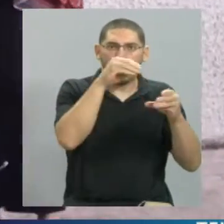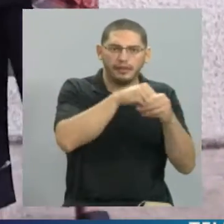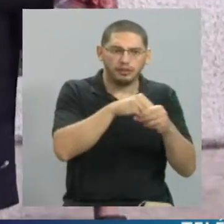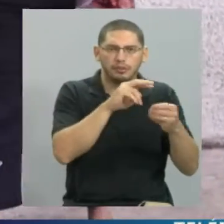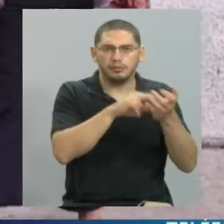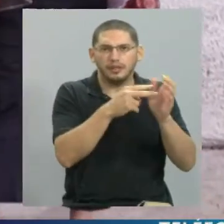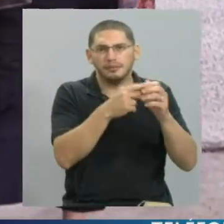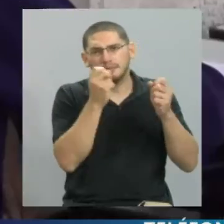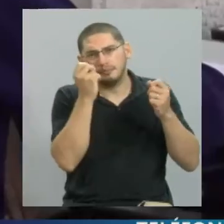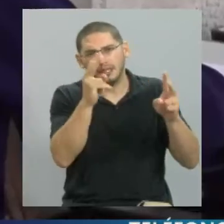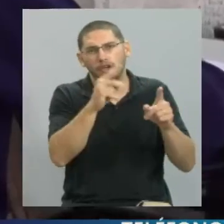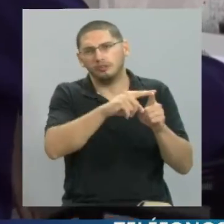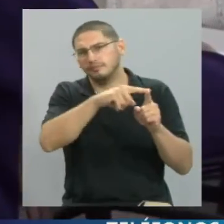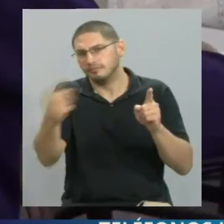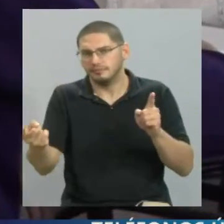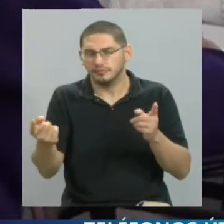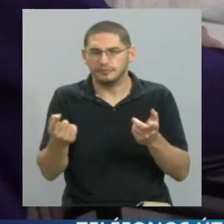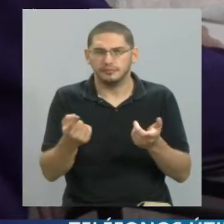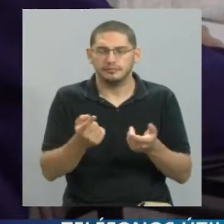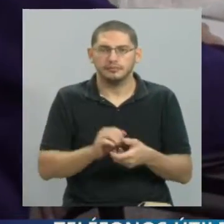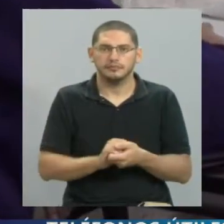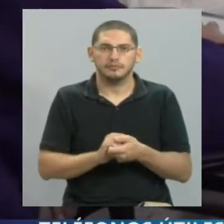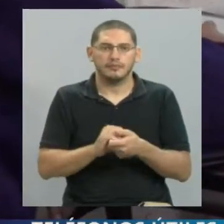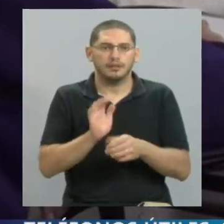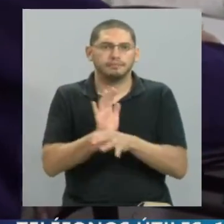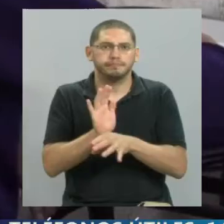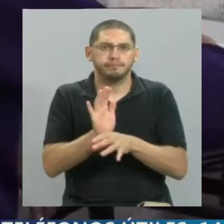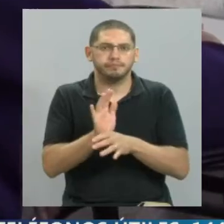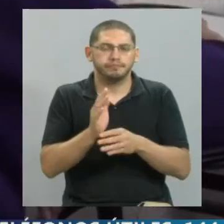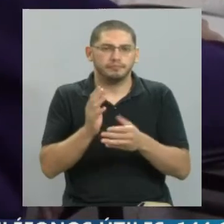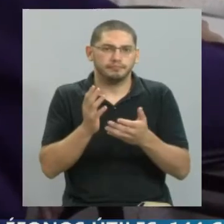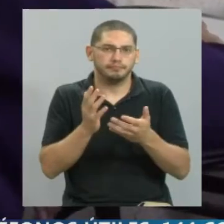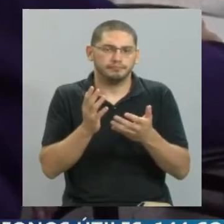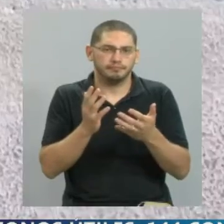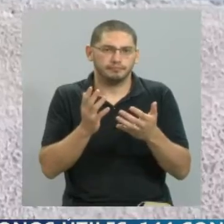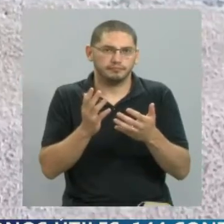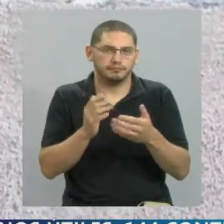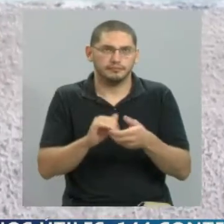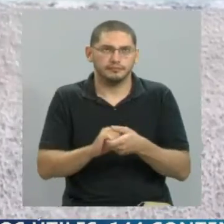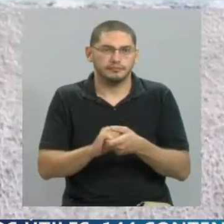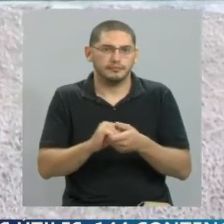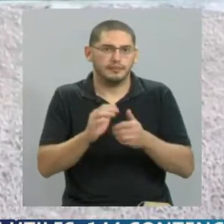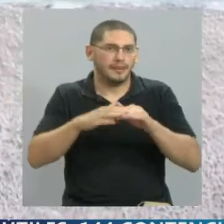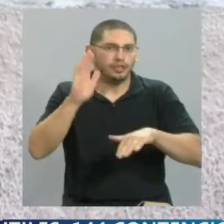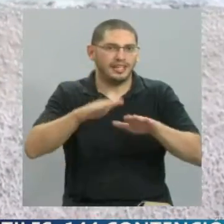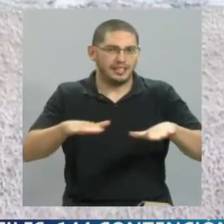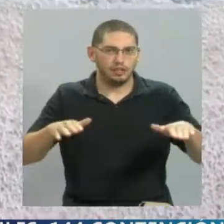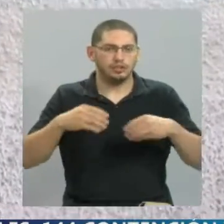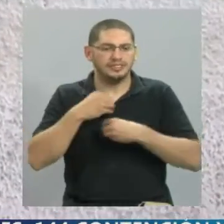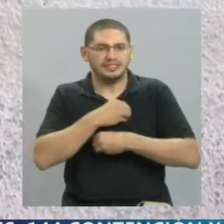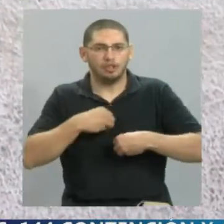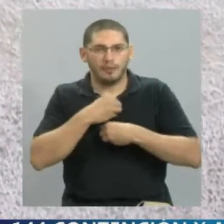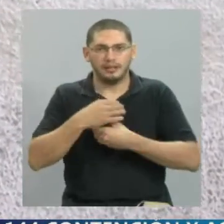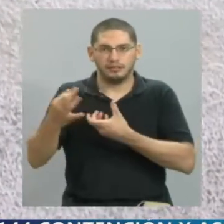mayoría de los casos de muy bajo grado de agresividad. La mayor parte de los chicos lo pasan asintomáticos con síntomas mínimos.